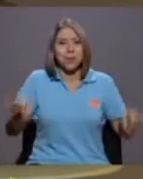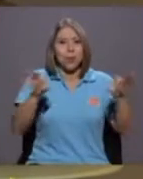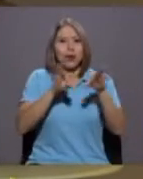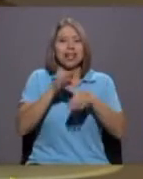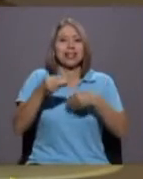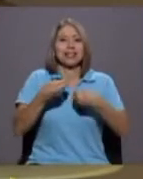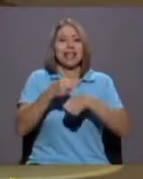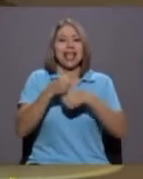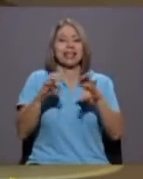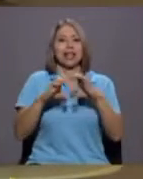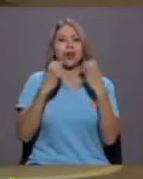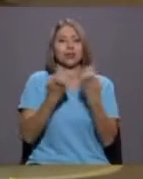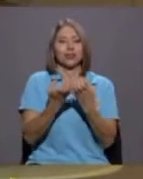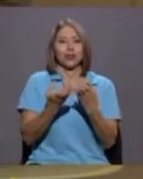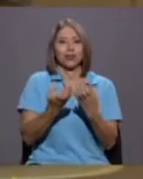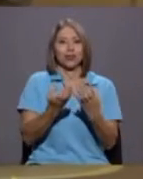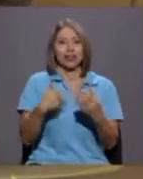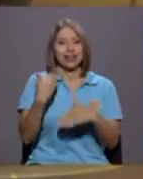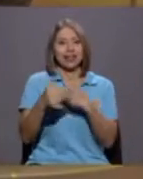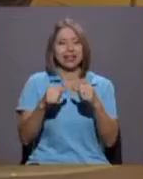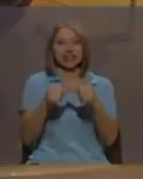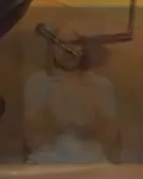hace la comisión. Regresamos.